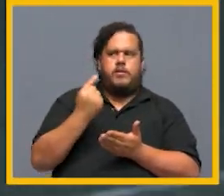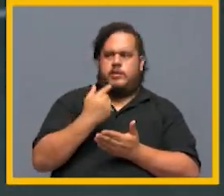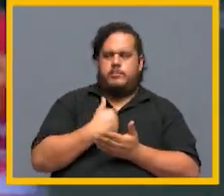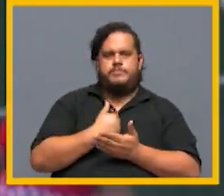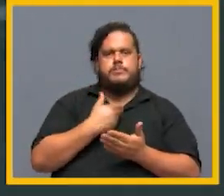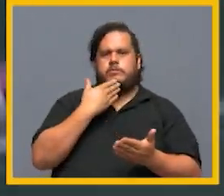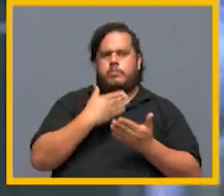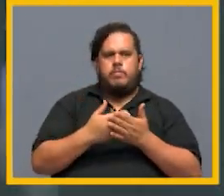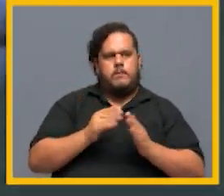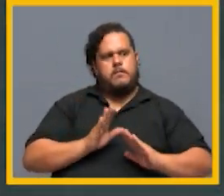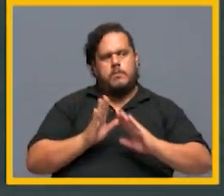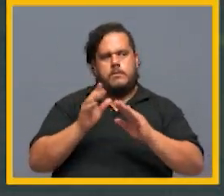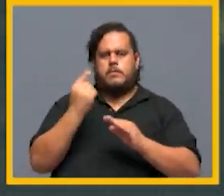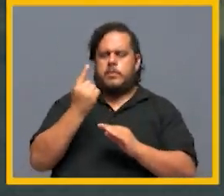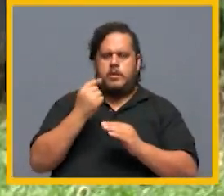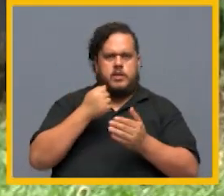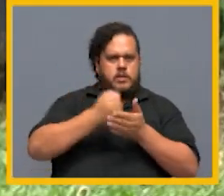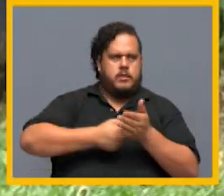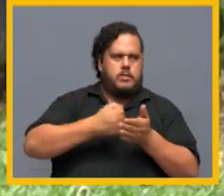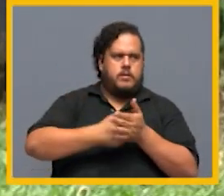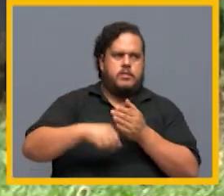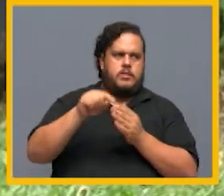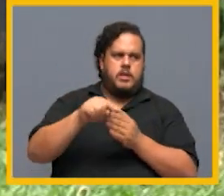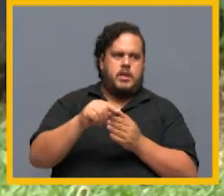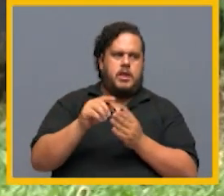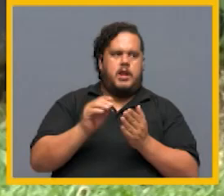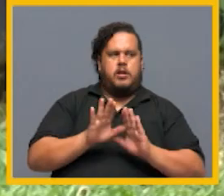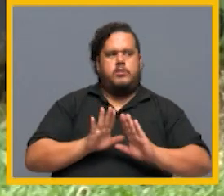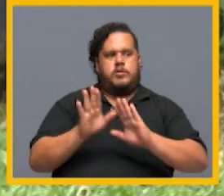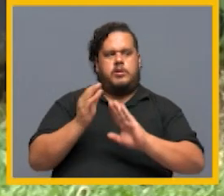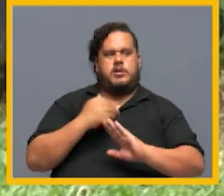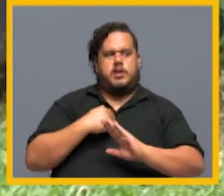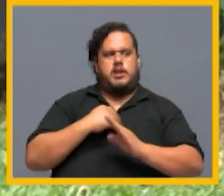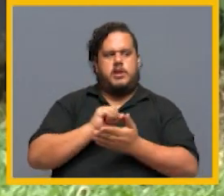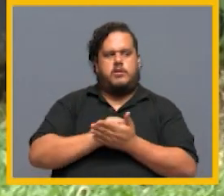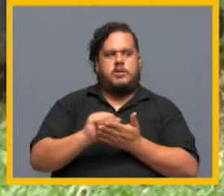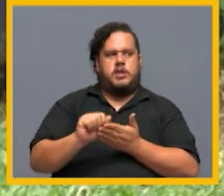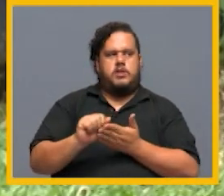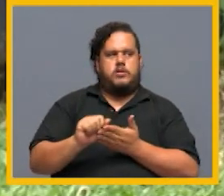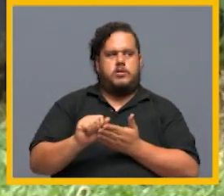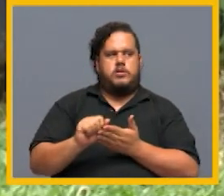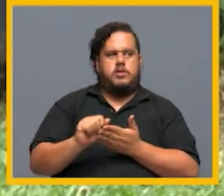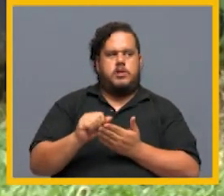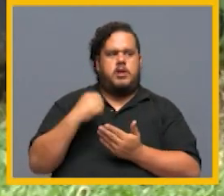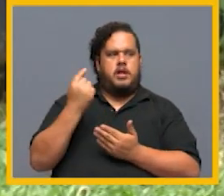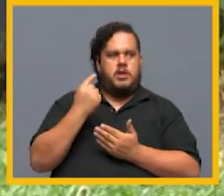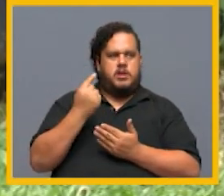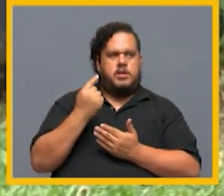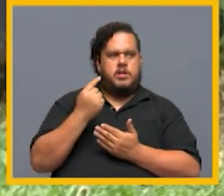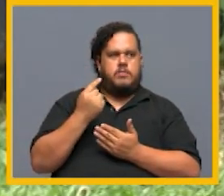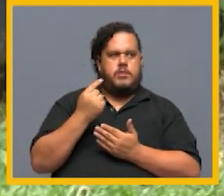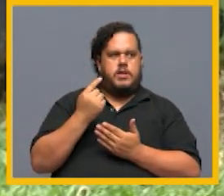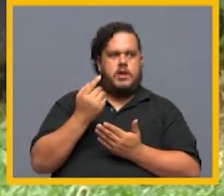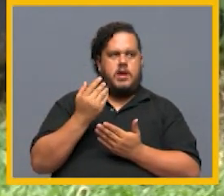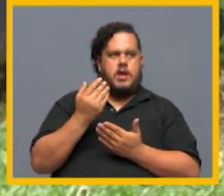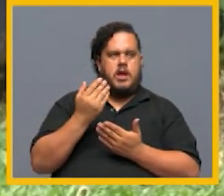porteros, siempre ha estado peleando ahí, siempre los porteros que ha tenido Santos siempre han luchado